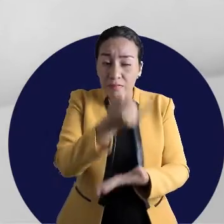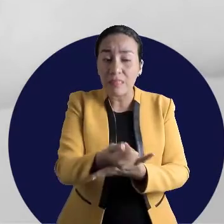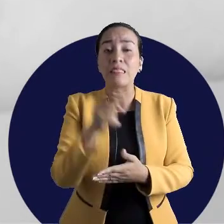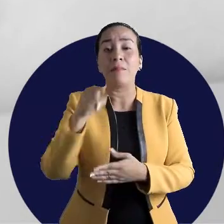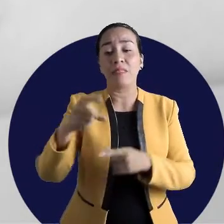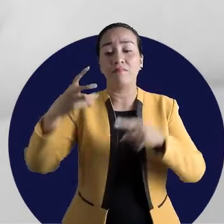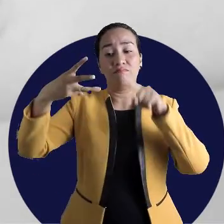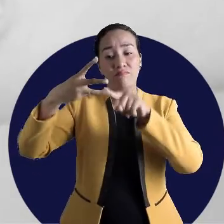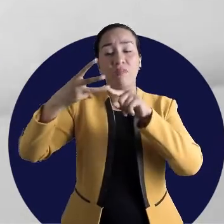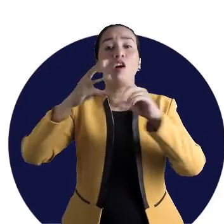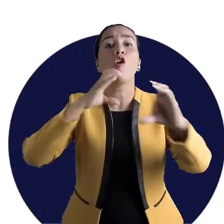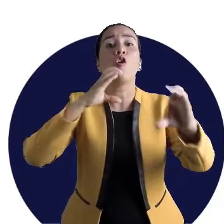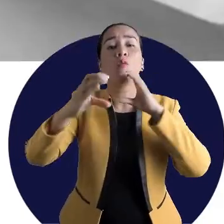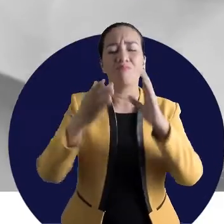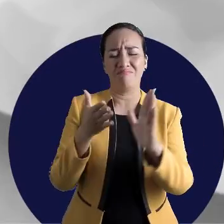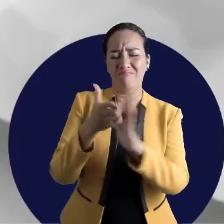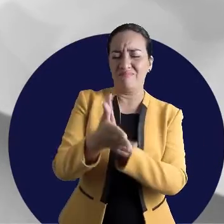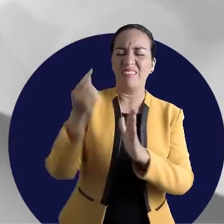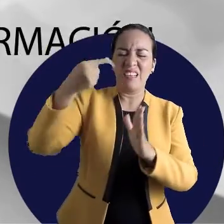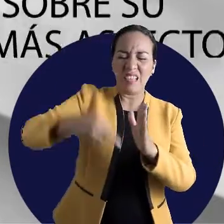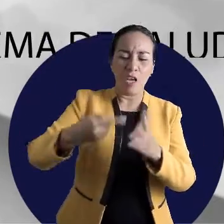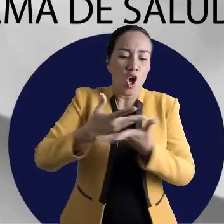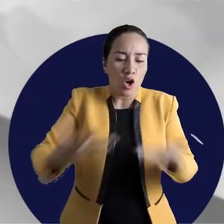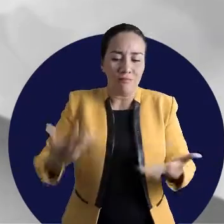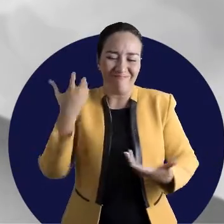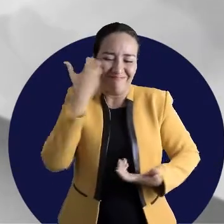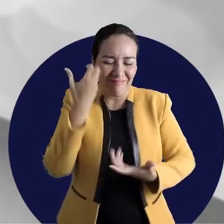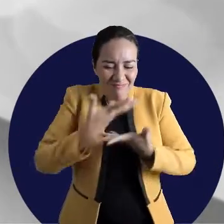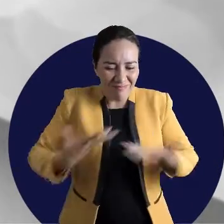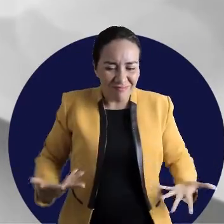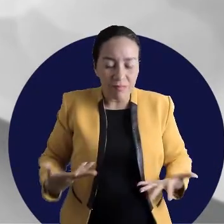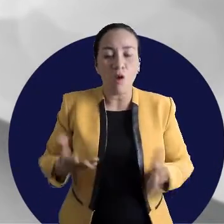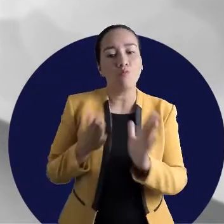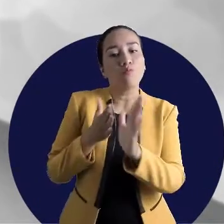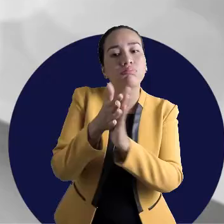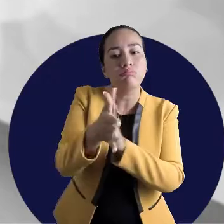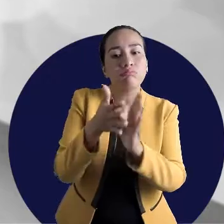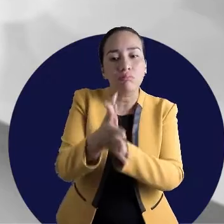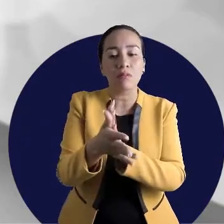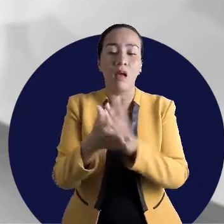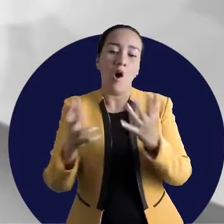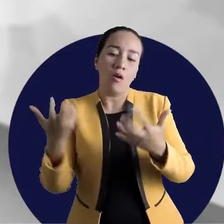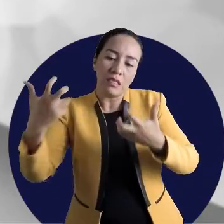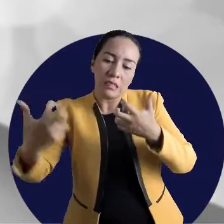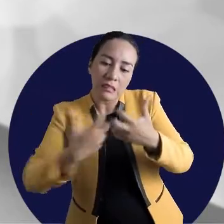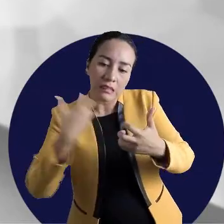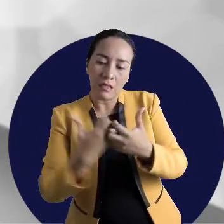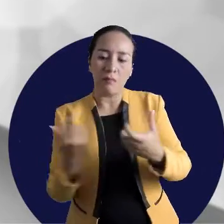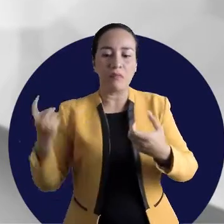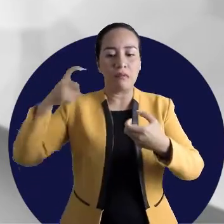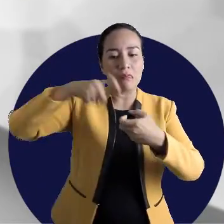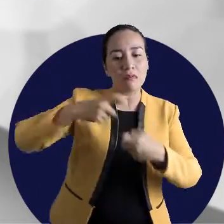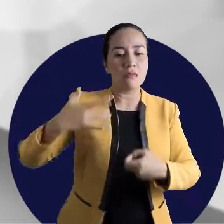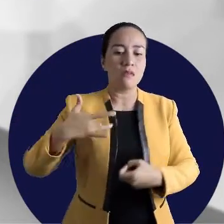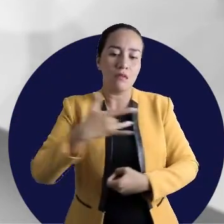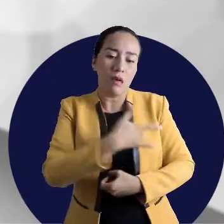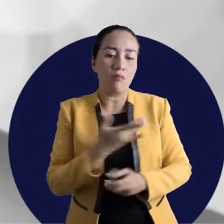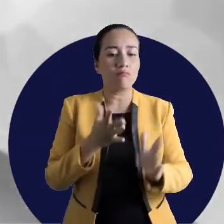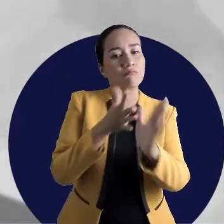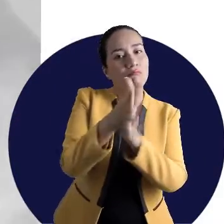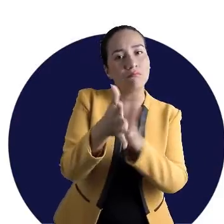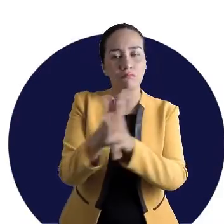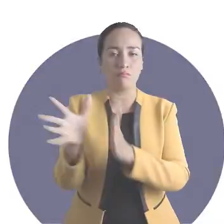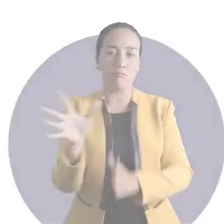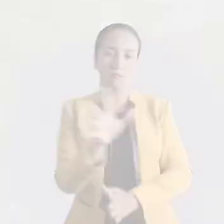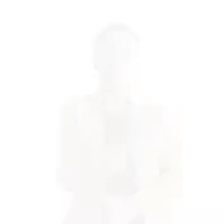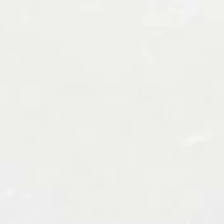comunicar, suministrar información correcta y veraz sobre su enfermedad y demás aspectos administrativos, afiliación a sistema de salud, entre